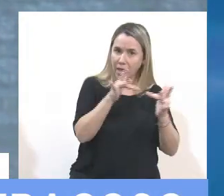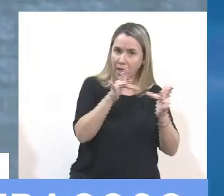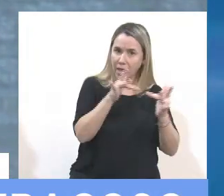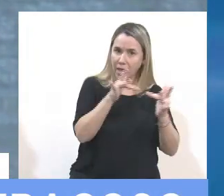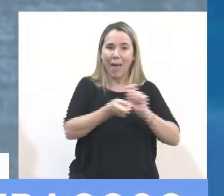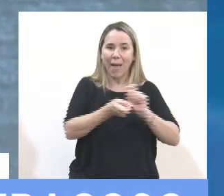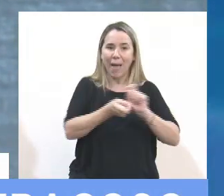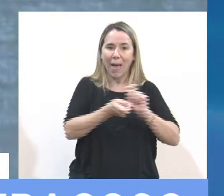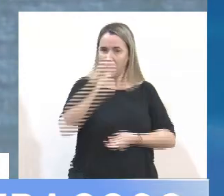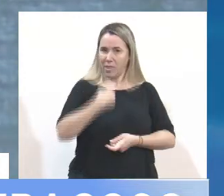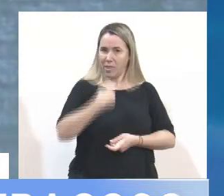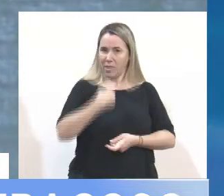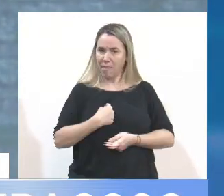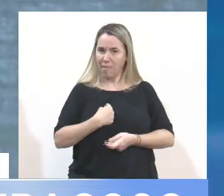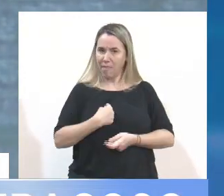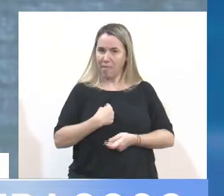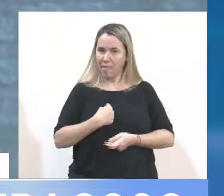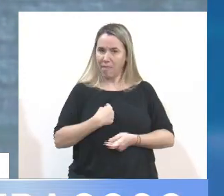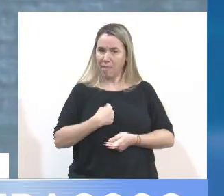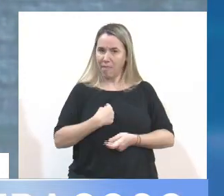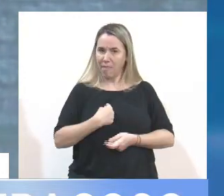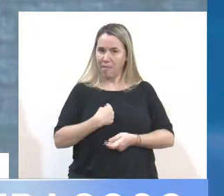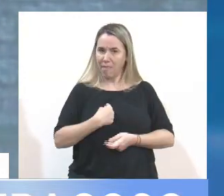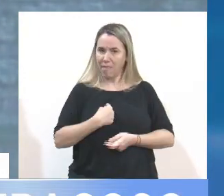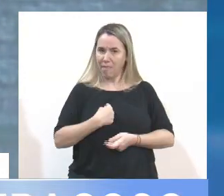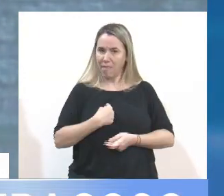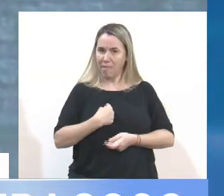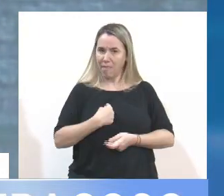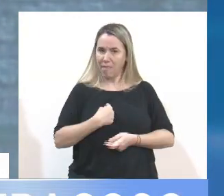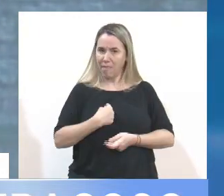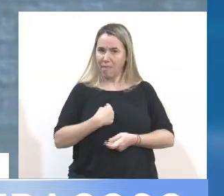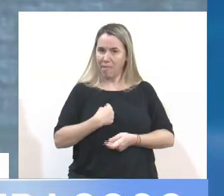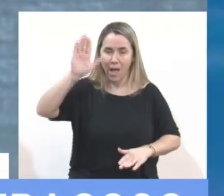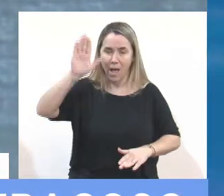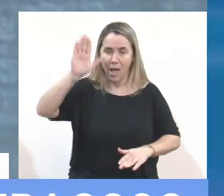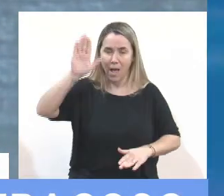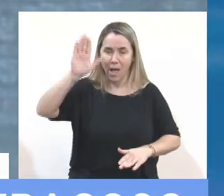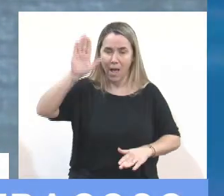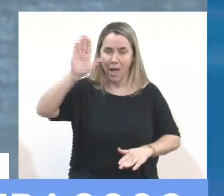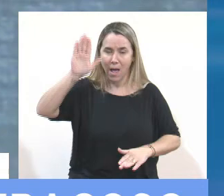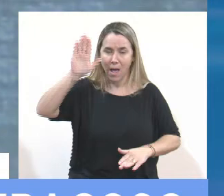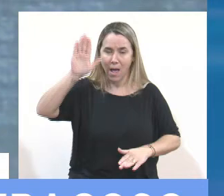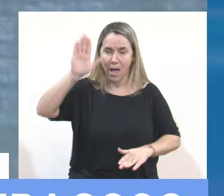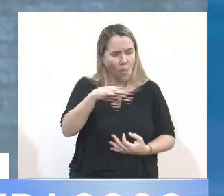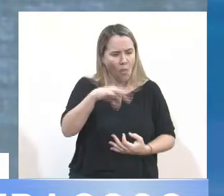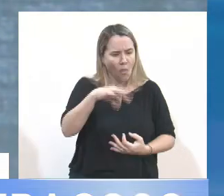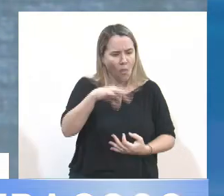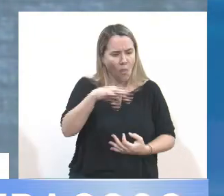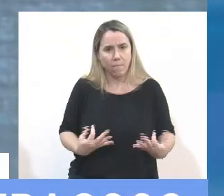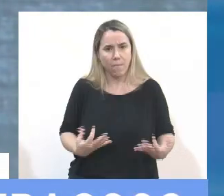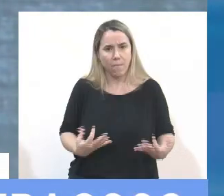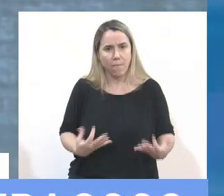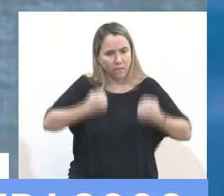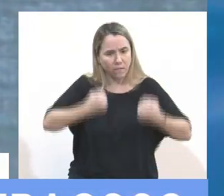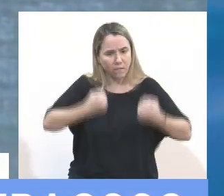de identidad, etcétera, aumentaron más del doble. Es por eso que tenemos que tener firmeza